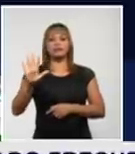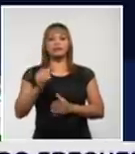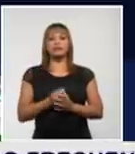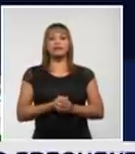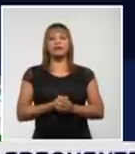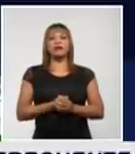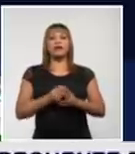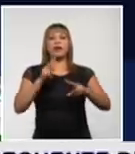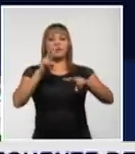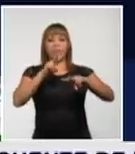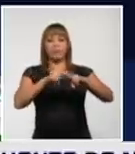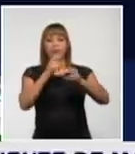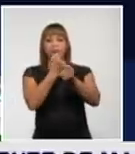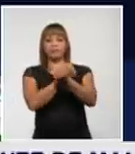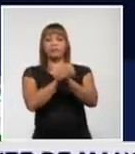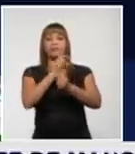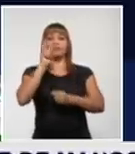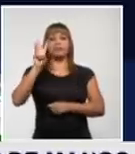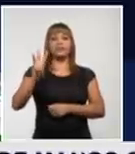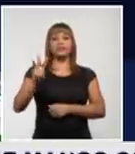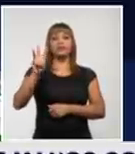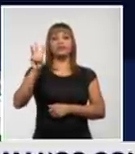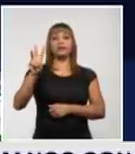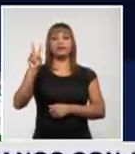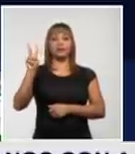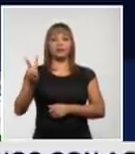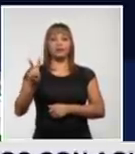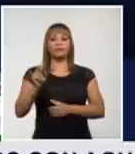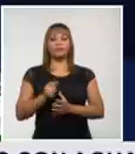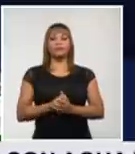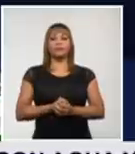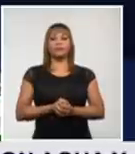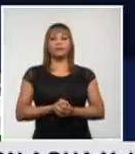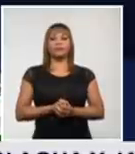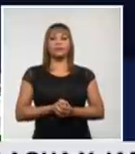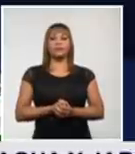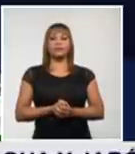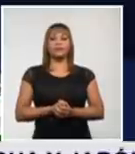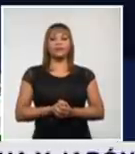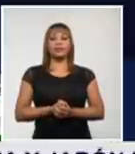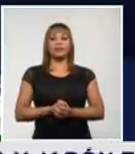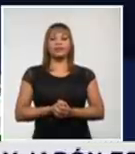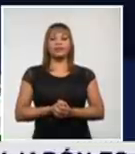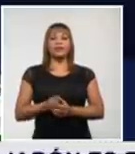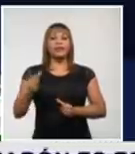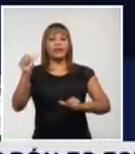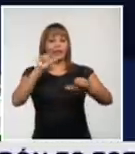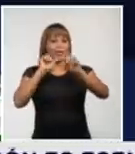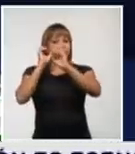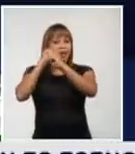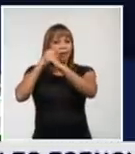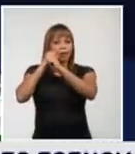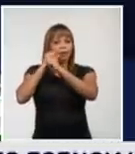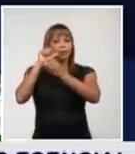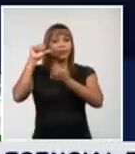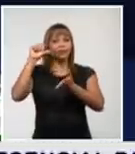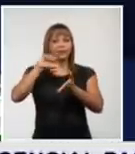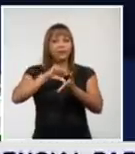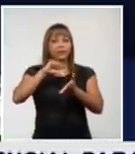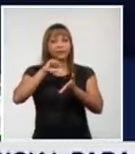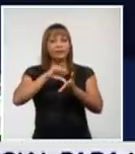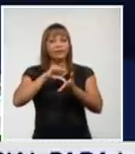Fructuoso Rodríguez 332 y los laboratorios del Centro